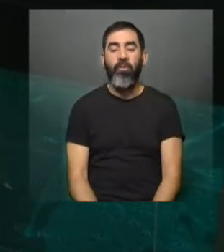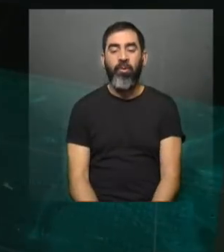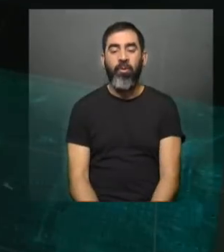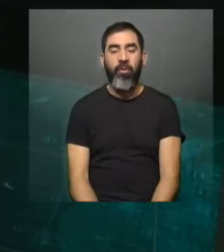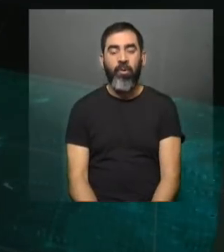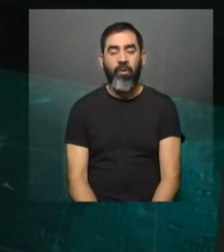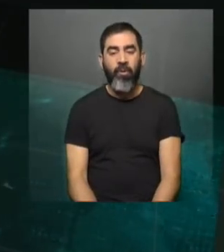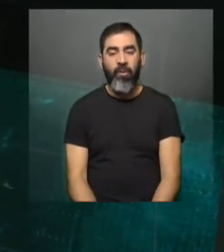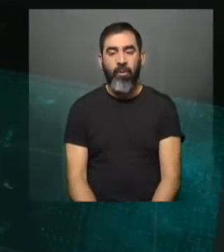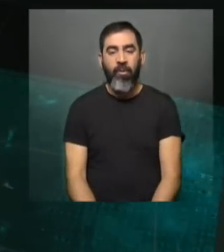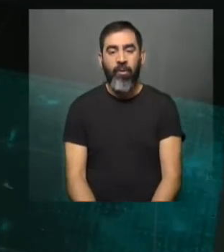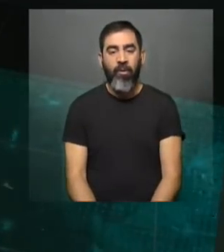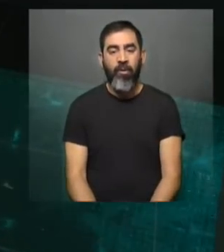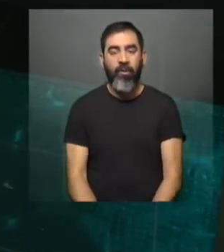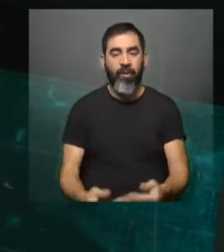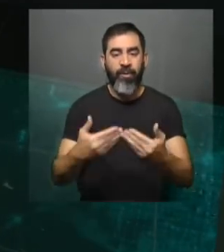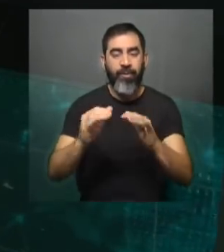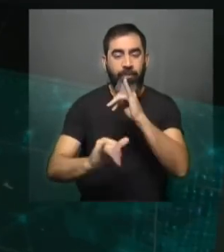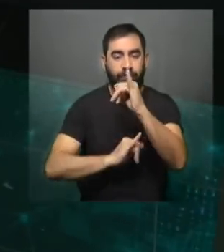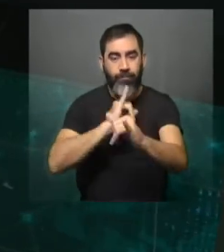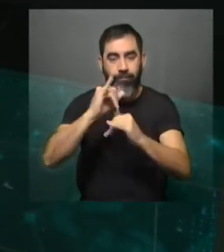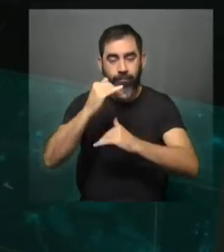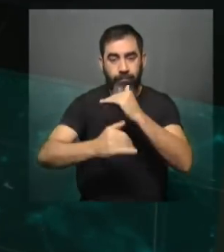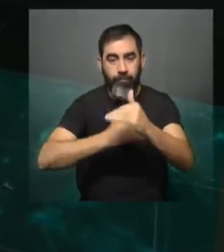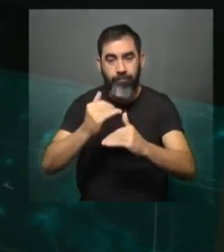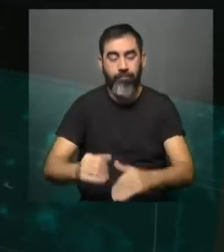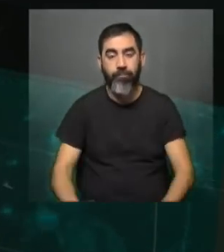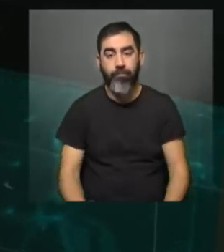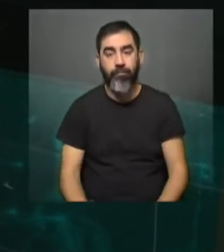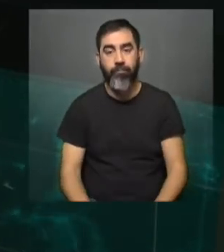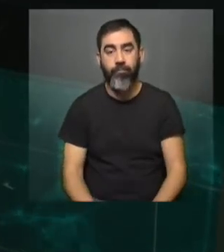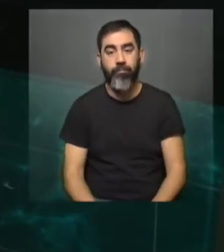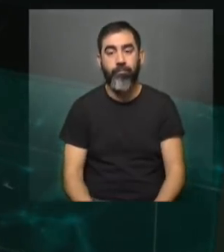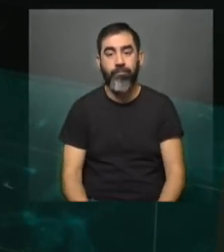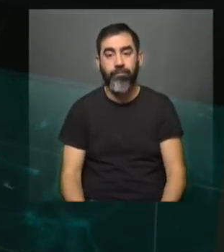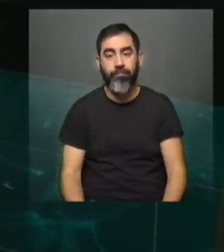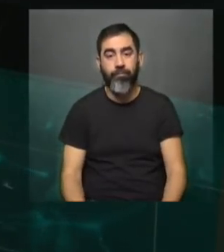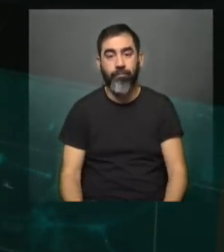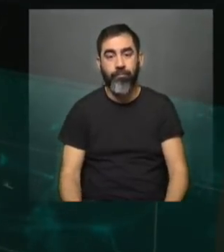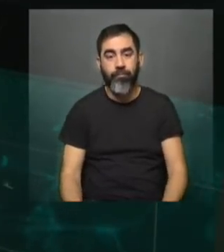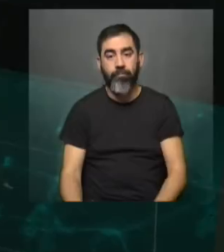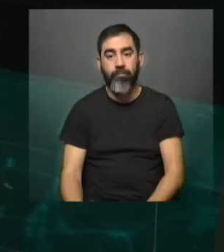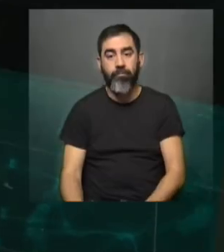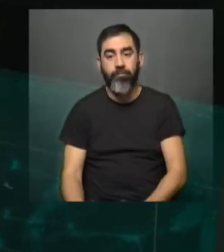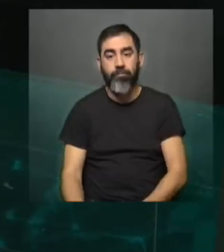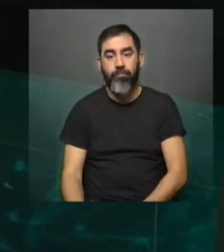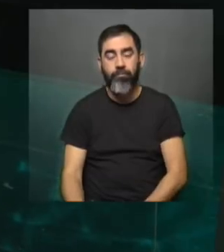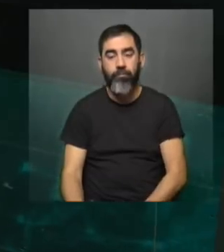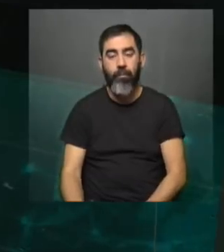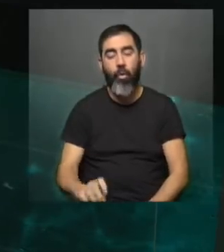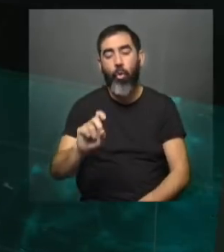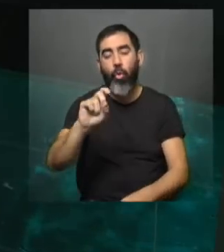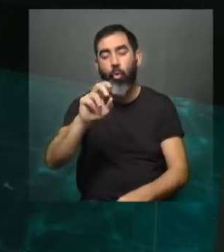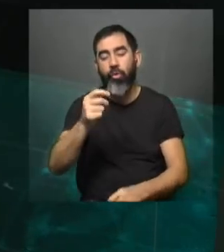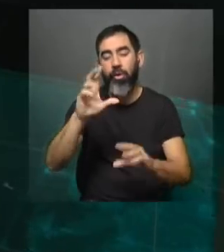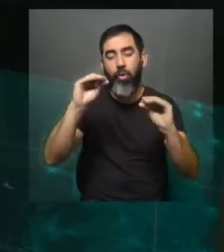se mueve la mañana Bueno vamos a comenzar el desarrollo de la información lo decíamos en nuestros adelantos prácticamente sobre las cero